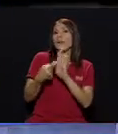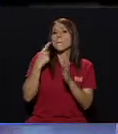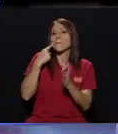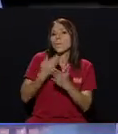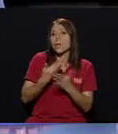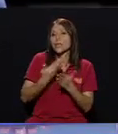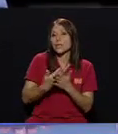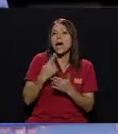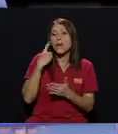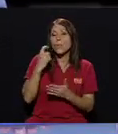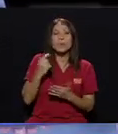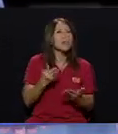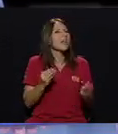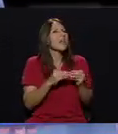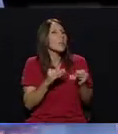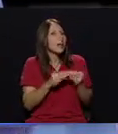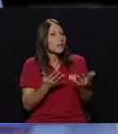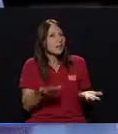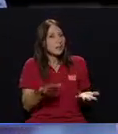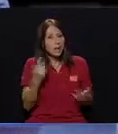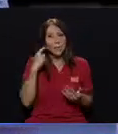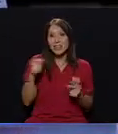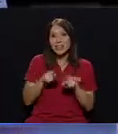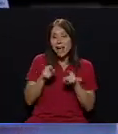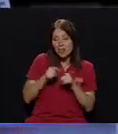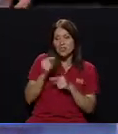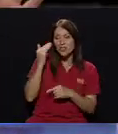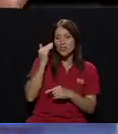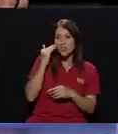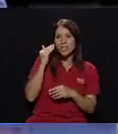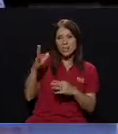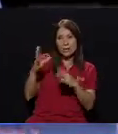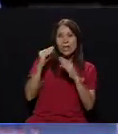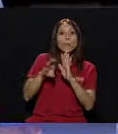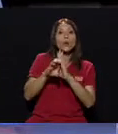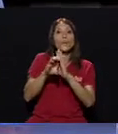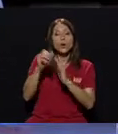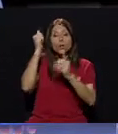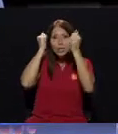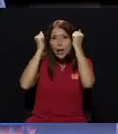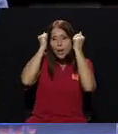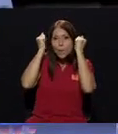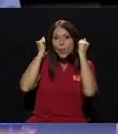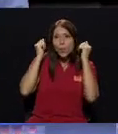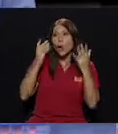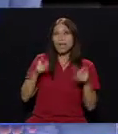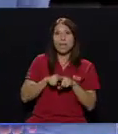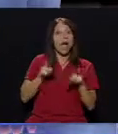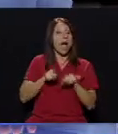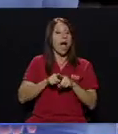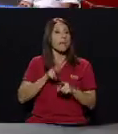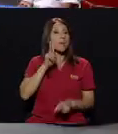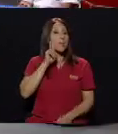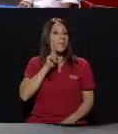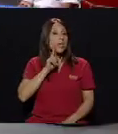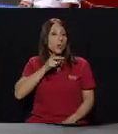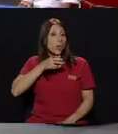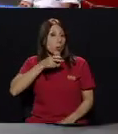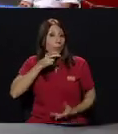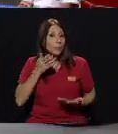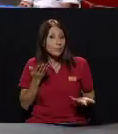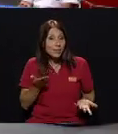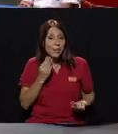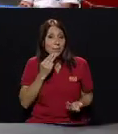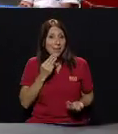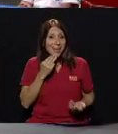porque yo sé que hay ya... ¿Qué más hay? Productores que nos van a traer montones de cosas, por ejemplo, los champús que hablábamos. Un vinito, por ejemplo. Al vino de miel.